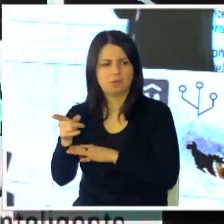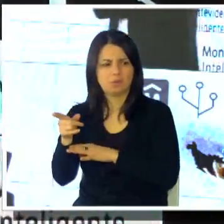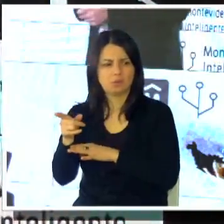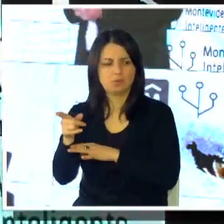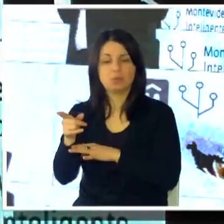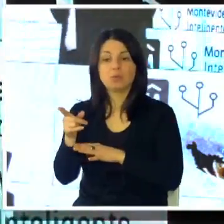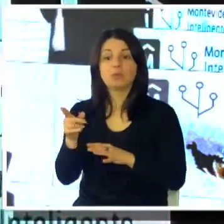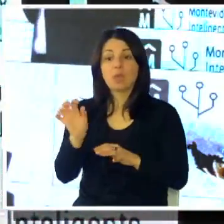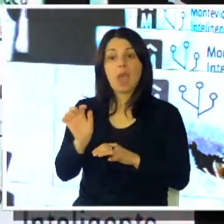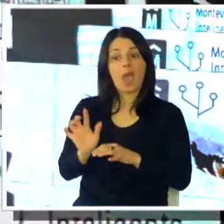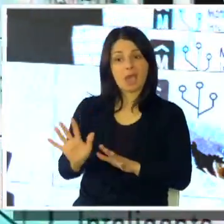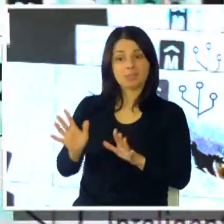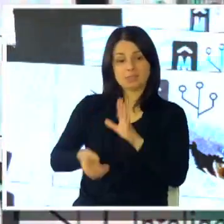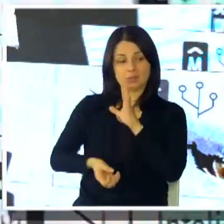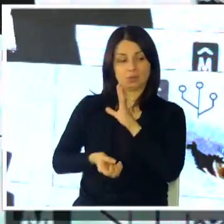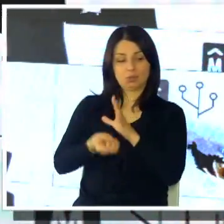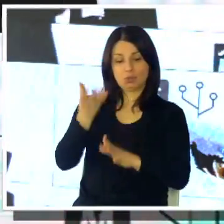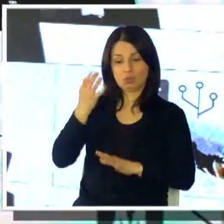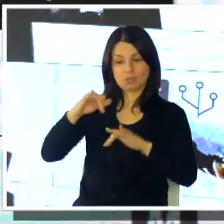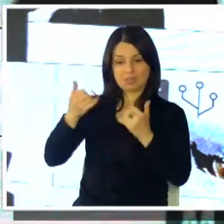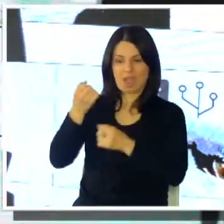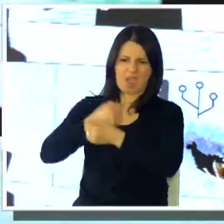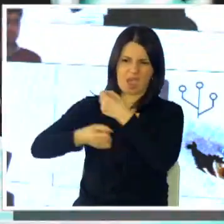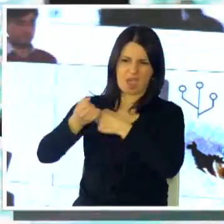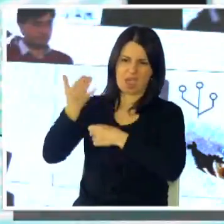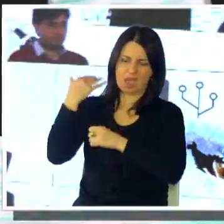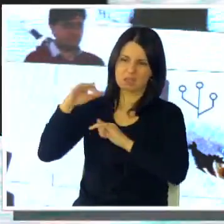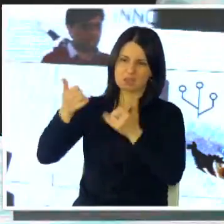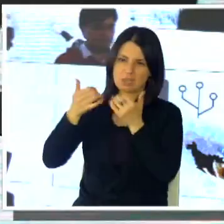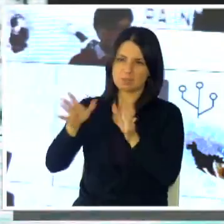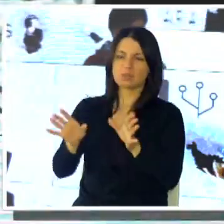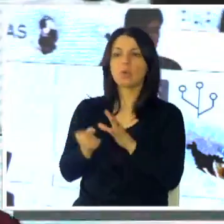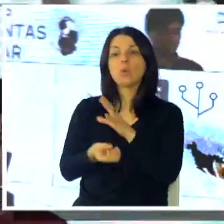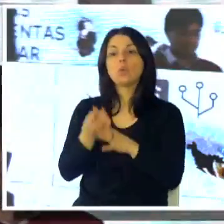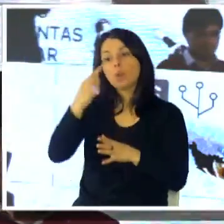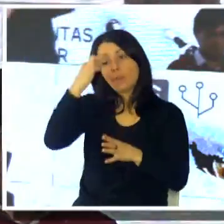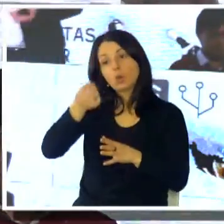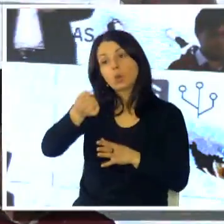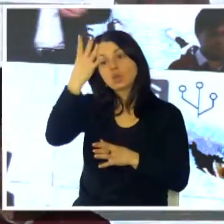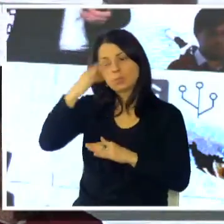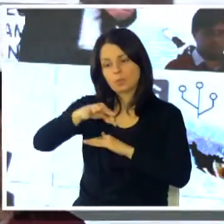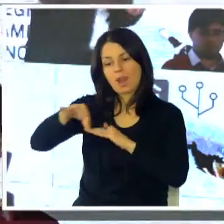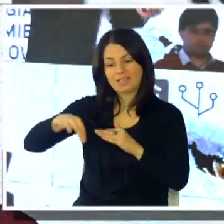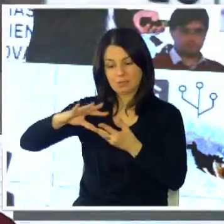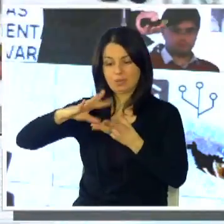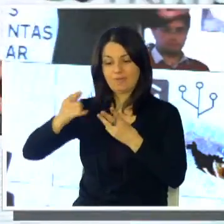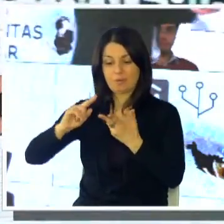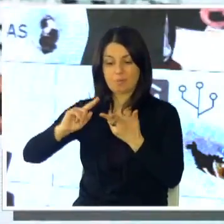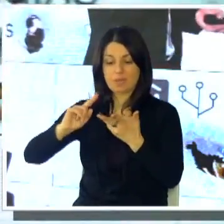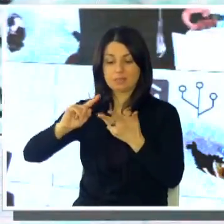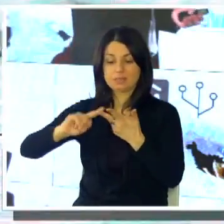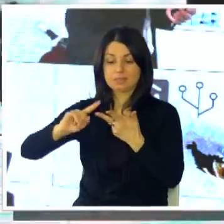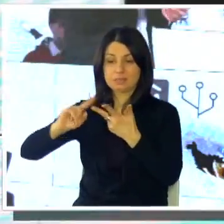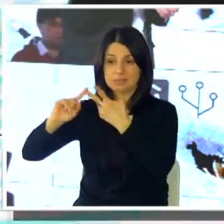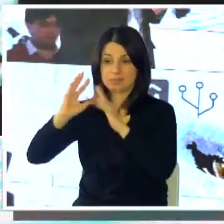Es así que surge, ya hace unos años, un nuevo concepto de arquitectura, que es la arquitectura basada en